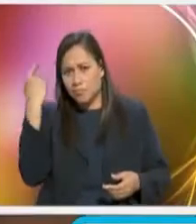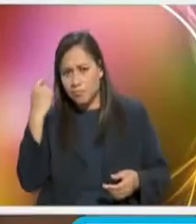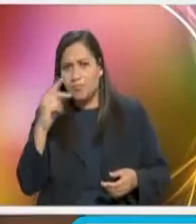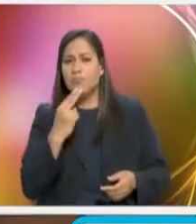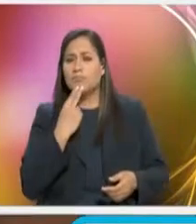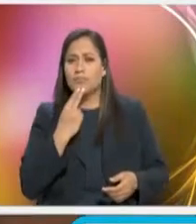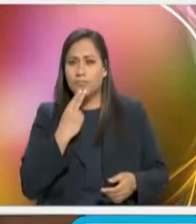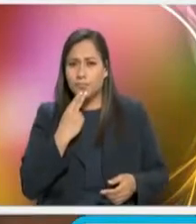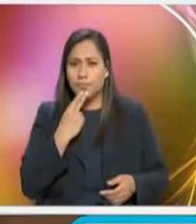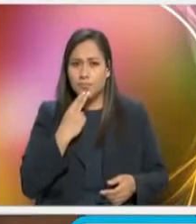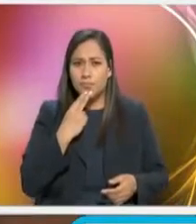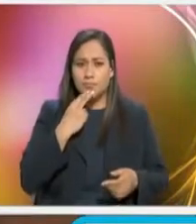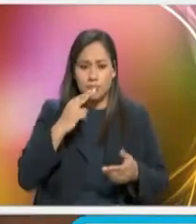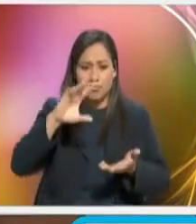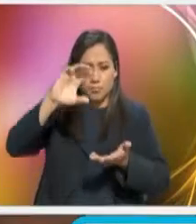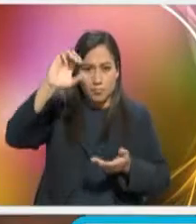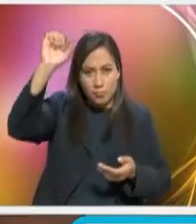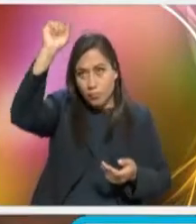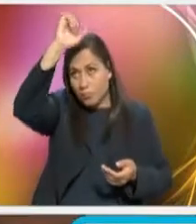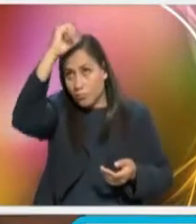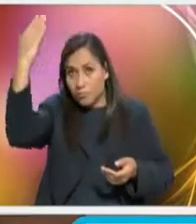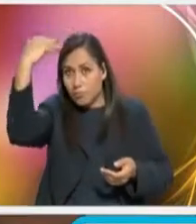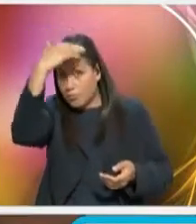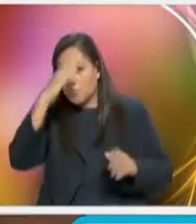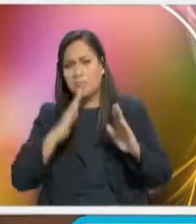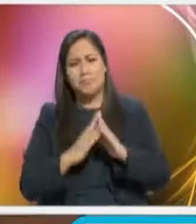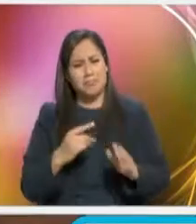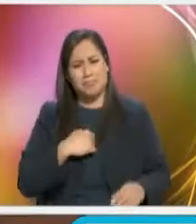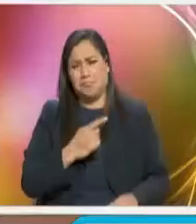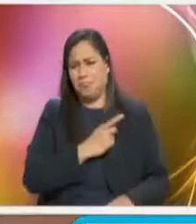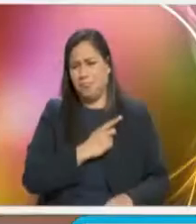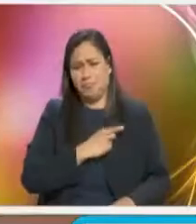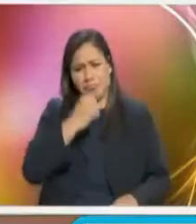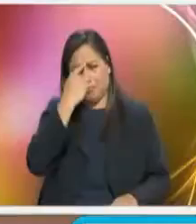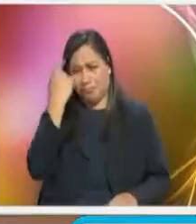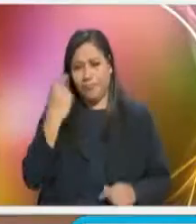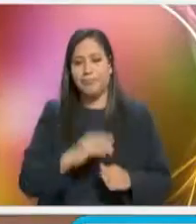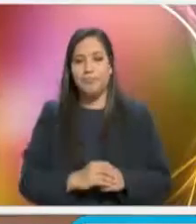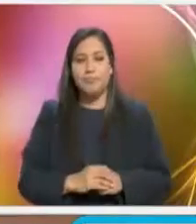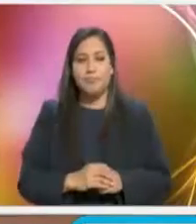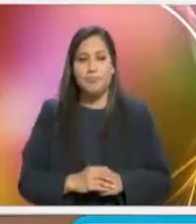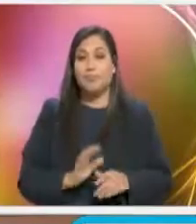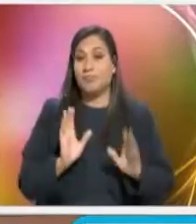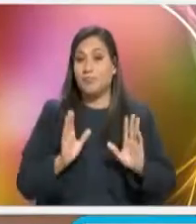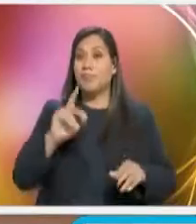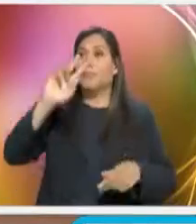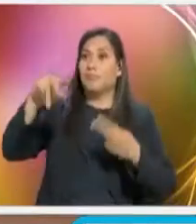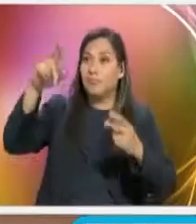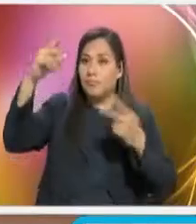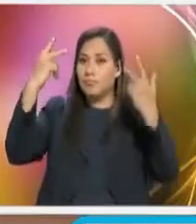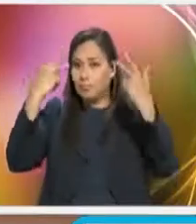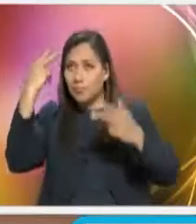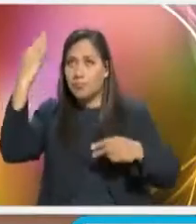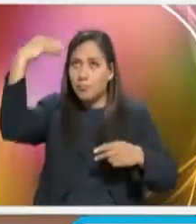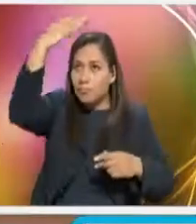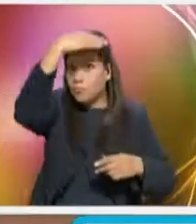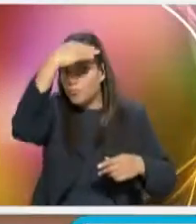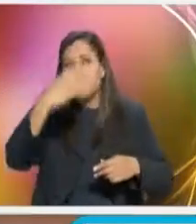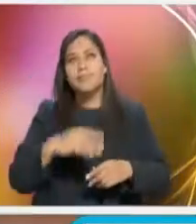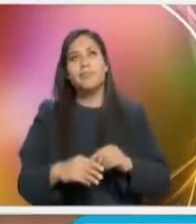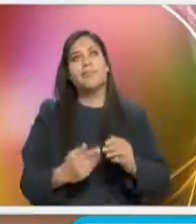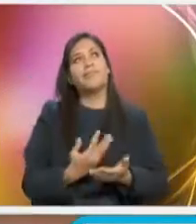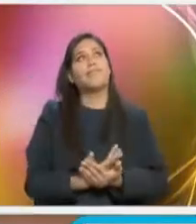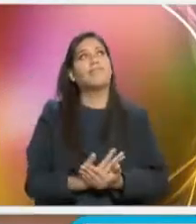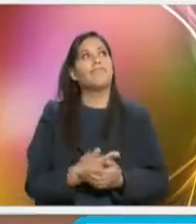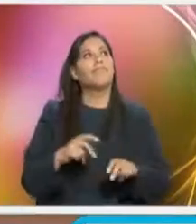es utilizarlo, es aplicarlo en casa, ¿no? Aplicarlo en casa, facilísimo. Ya no tenemos que ir al salón de belleza, evitarnos el tiempo